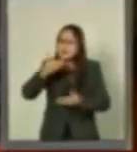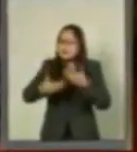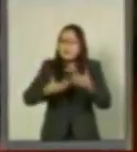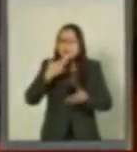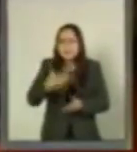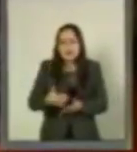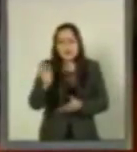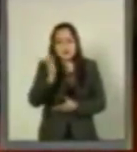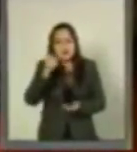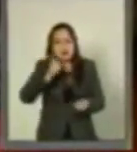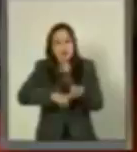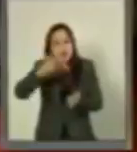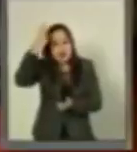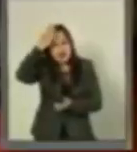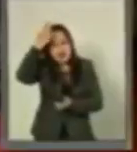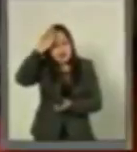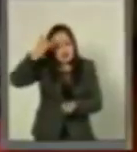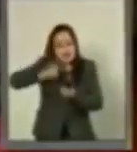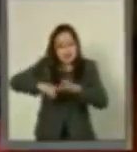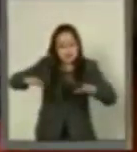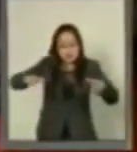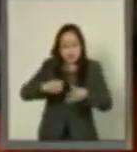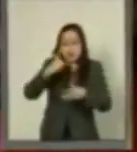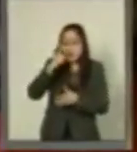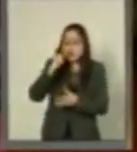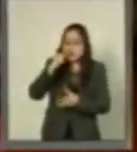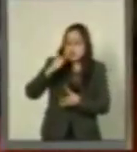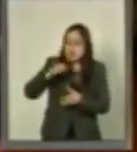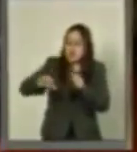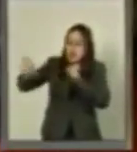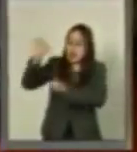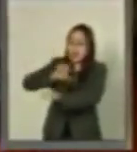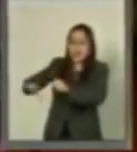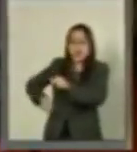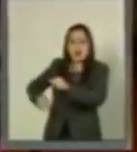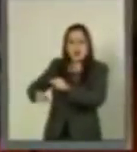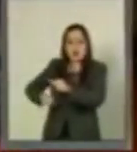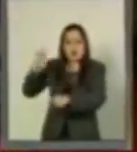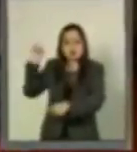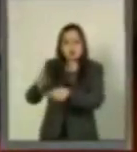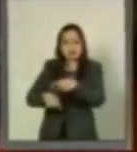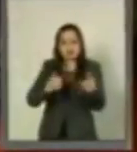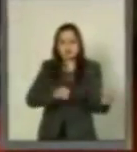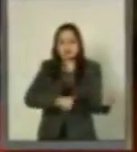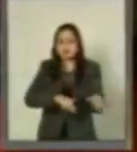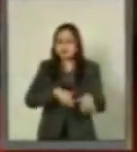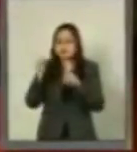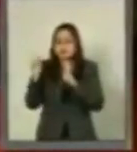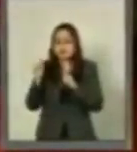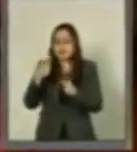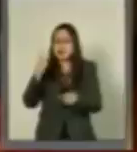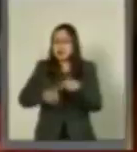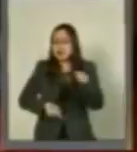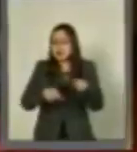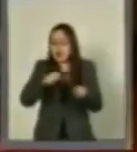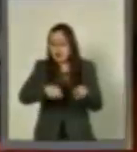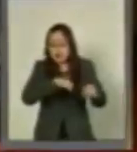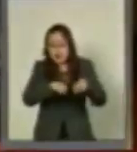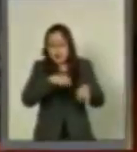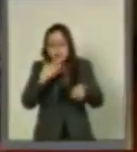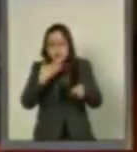que si hay un liderazgo en un cuerpo de seguridad, porque llega otro gobierno, se le retire ese funcionario que había venido haciendo bien las